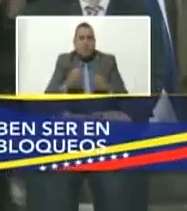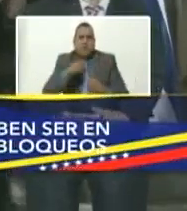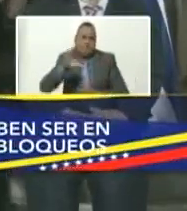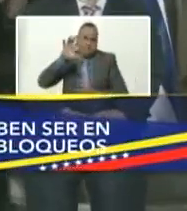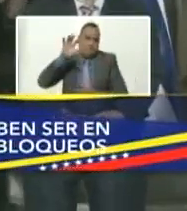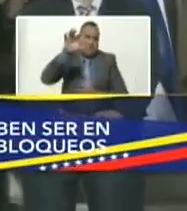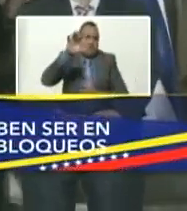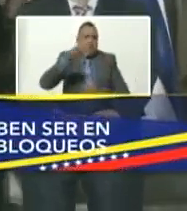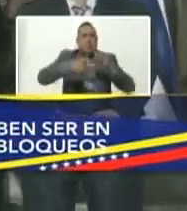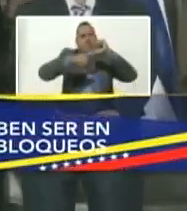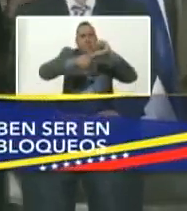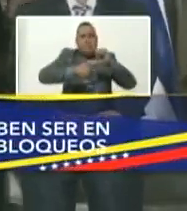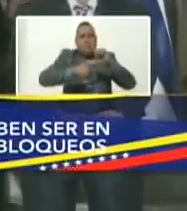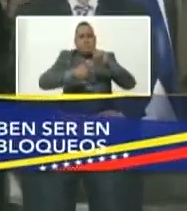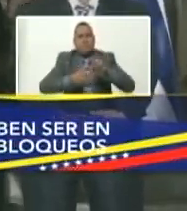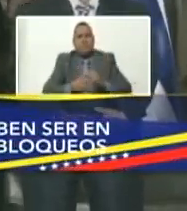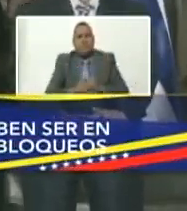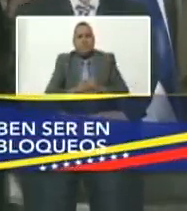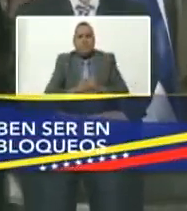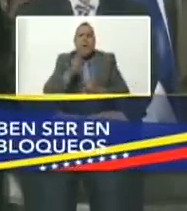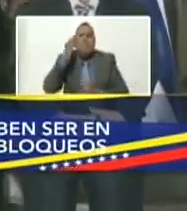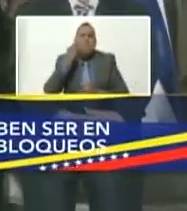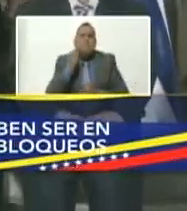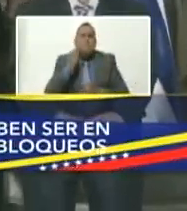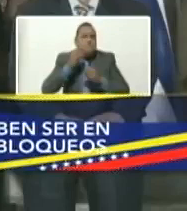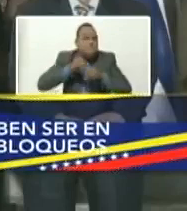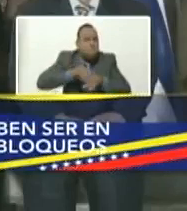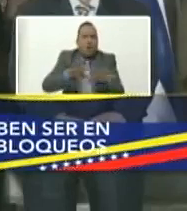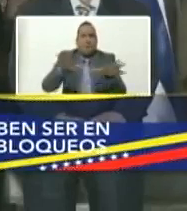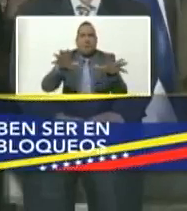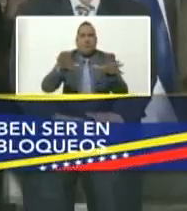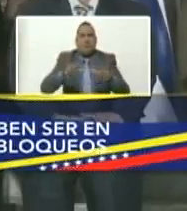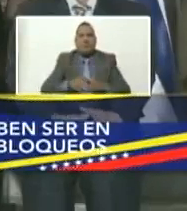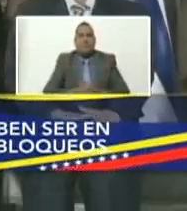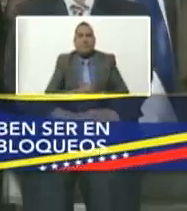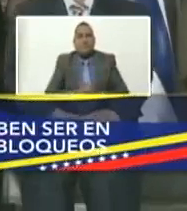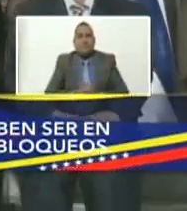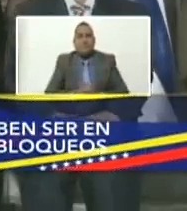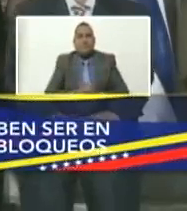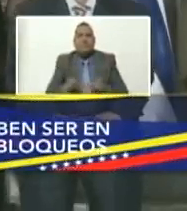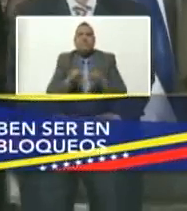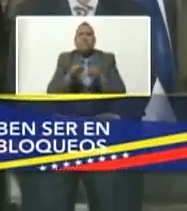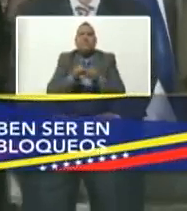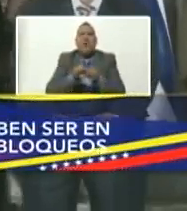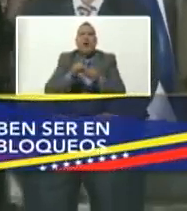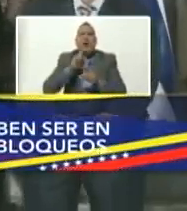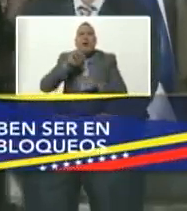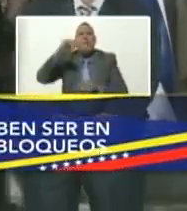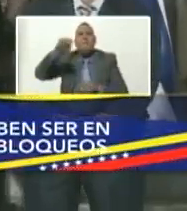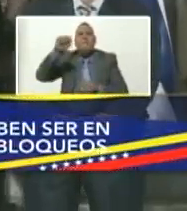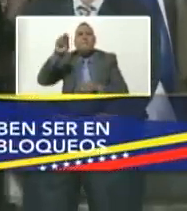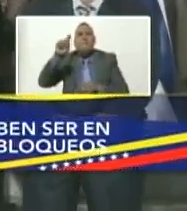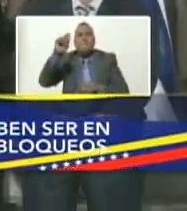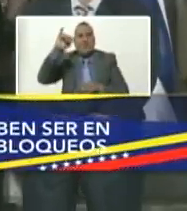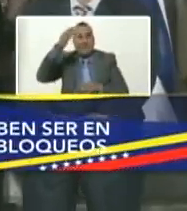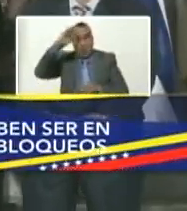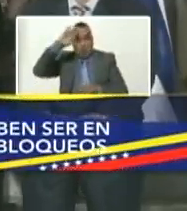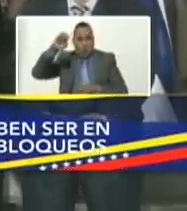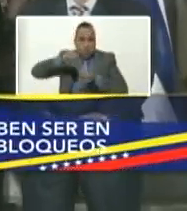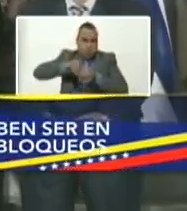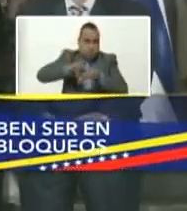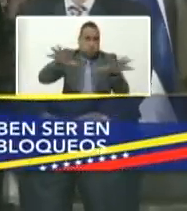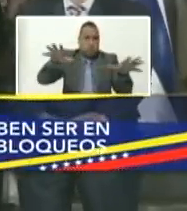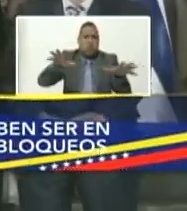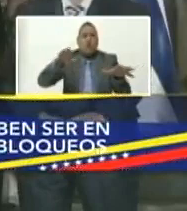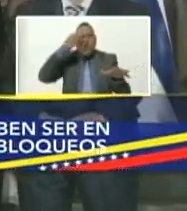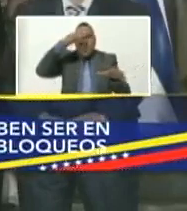el latinoamericanismo, el bolivarianismo, el martianismo, de ahí viene el